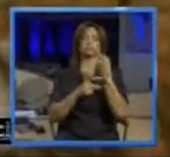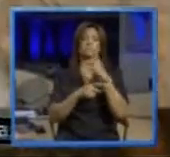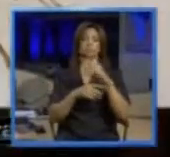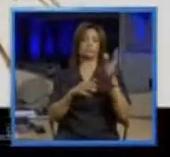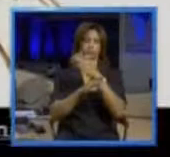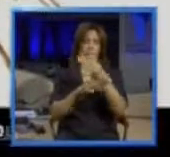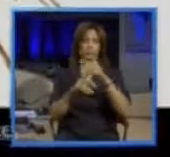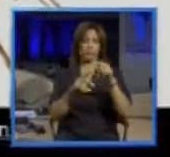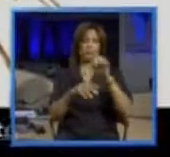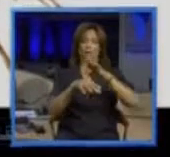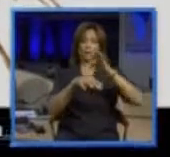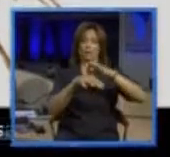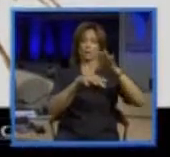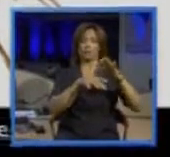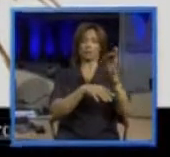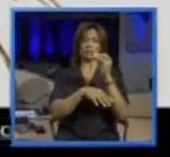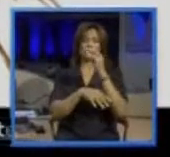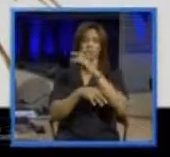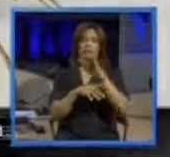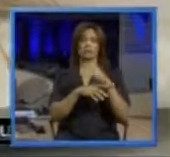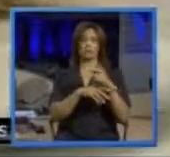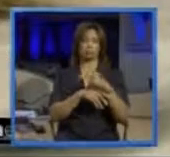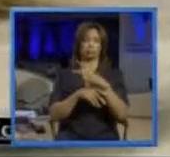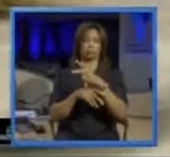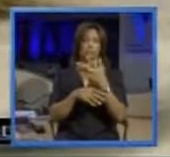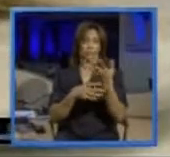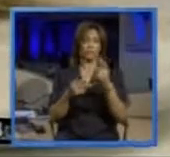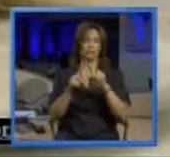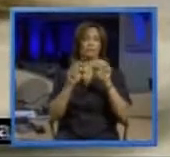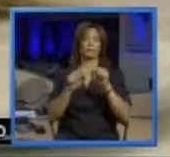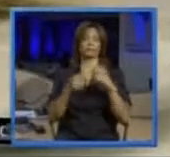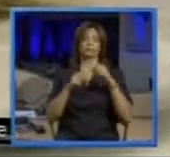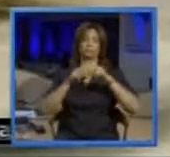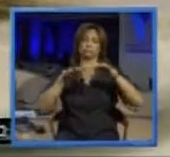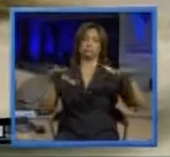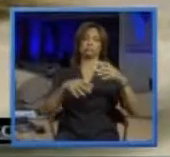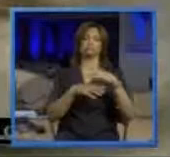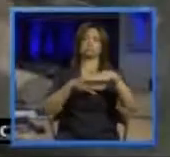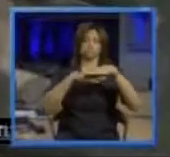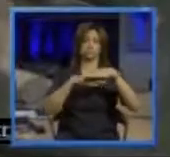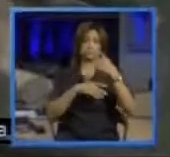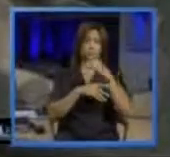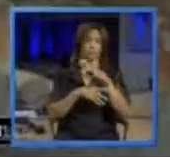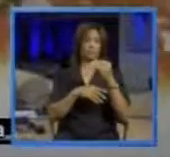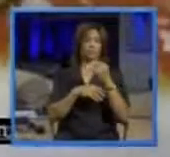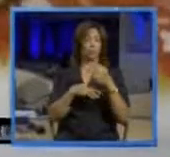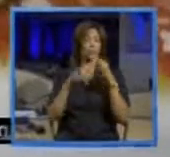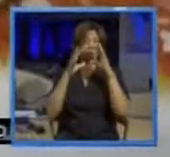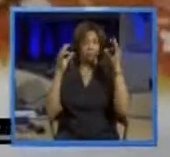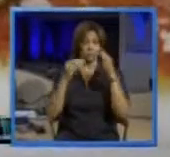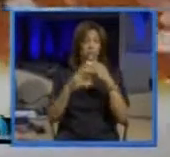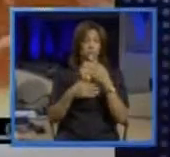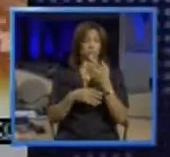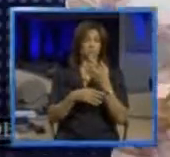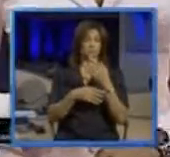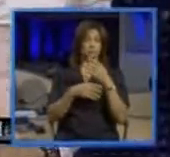las moscas y las cucarachas tanto como sea posible estas pueden propagar tierra contaminada o heces de gato a